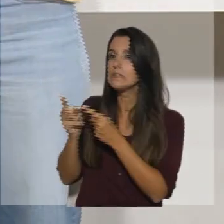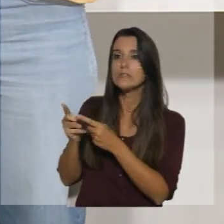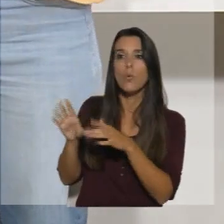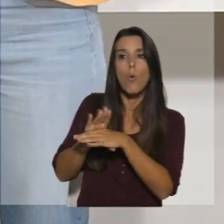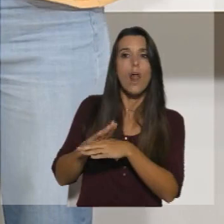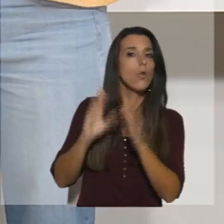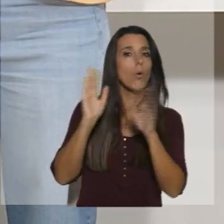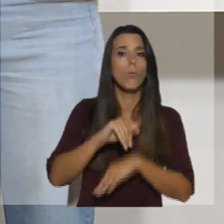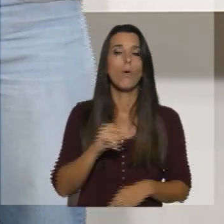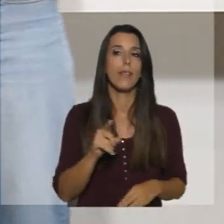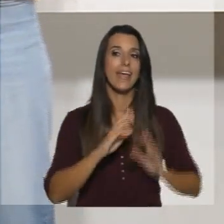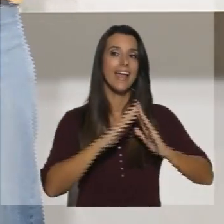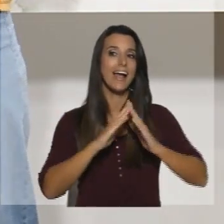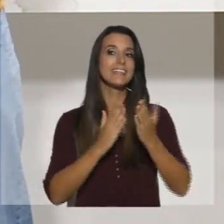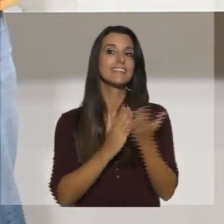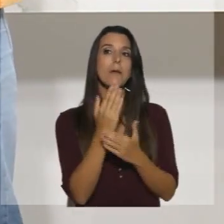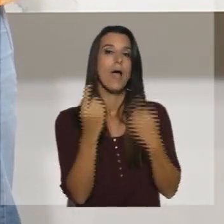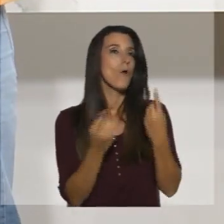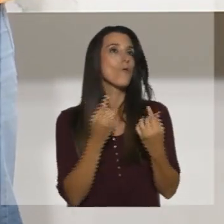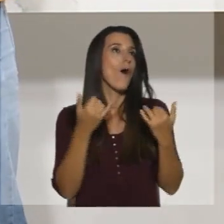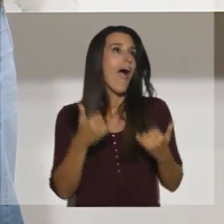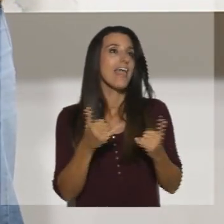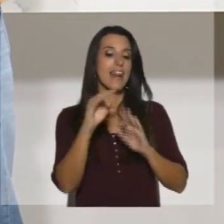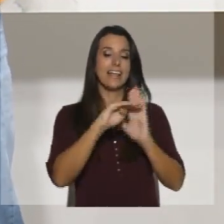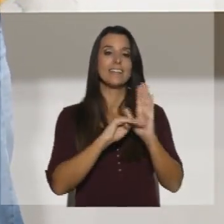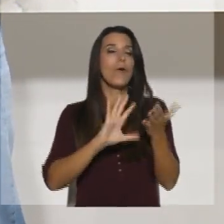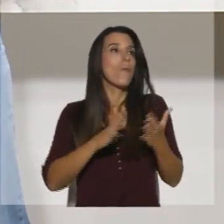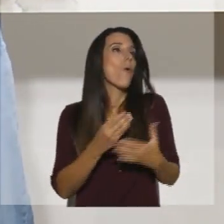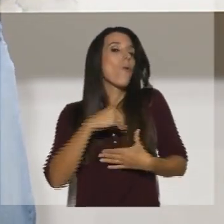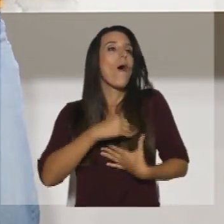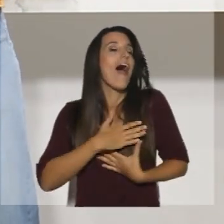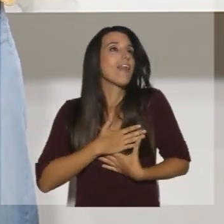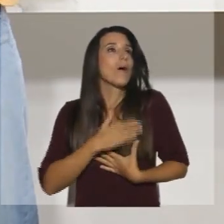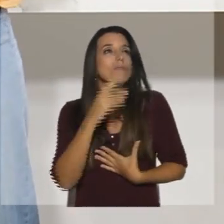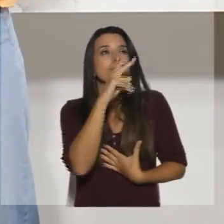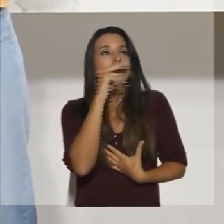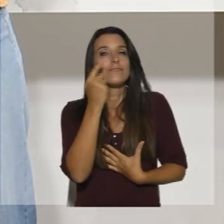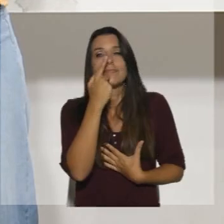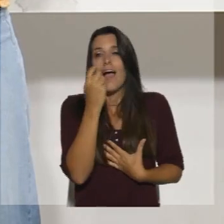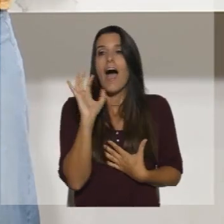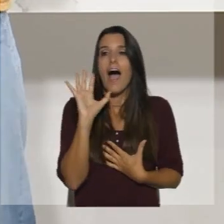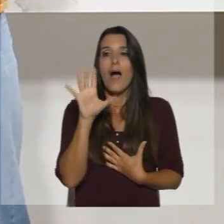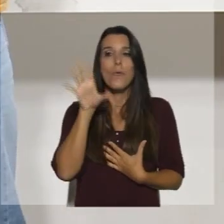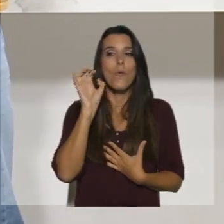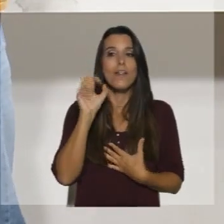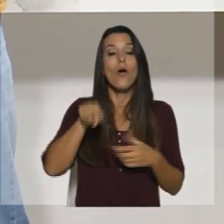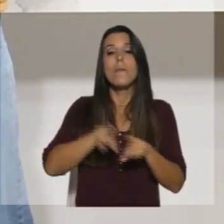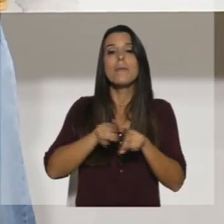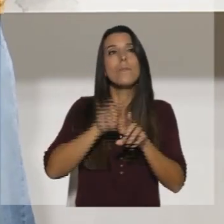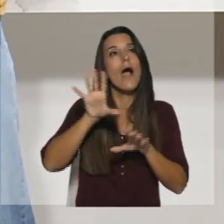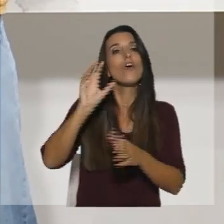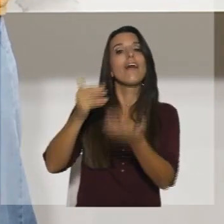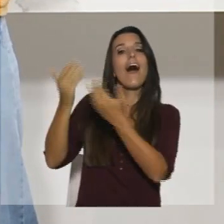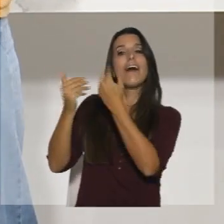cada uno en casa lo debe pasar de tener esa receta como que lo lleva en el corazón, ¿no? Sin duda. Que nos traslada. Y bueno, eso buscamos hoy, trasladarnos un poquito. Después le